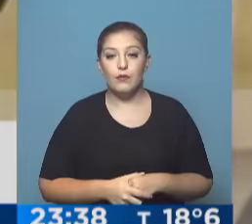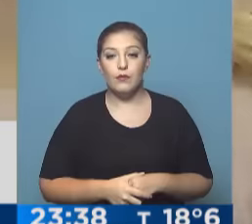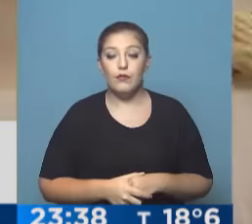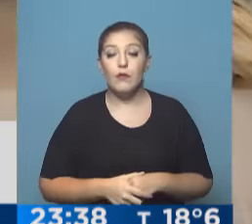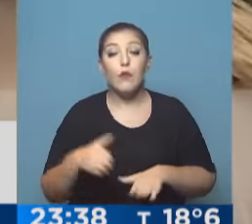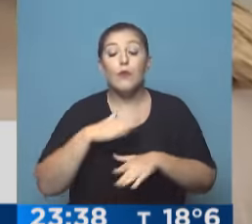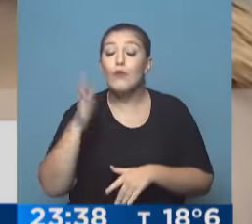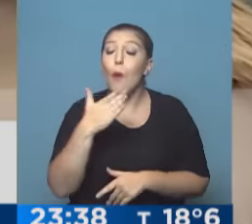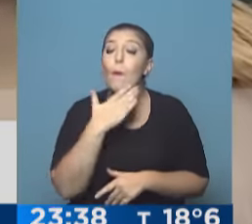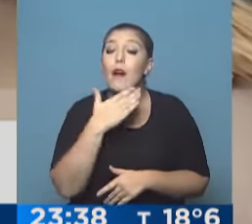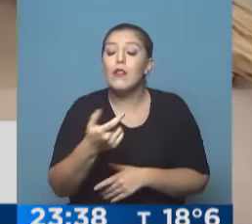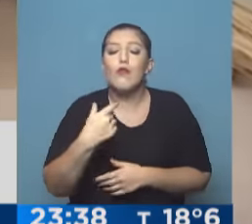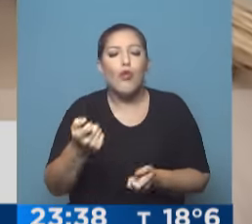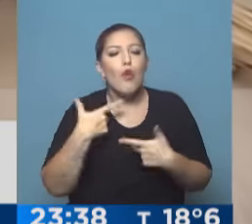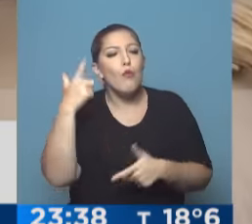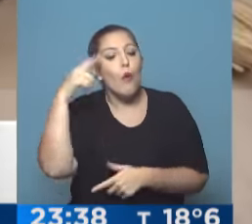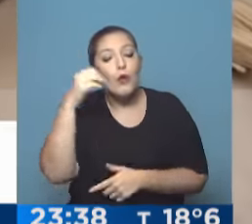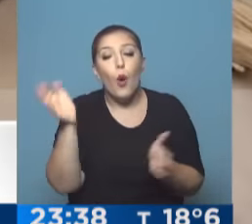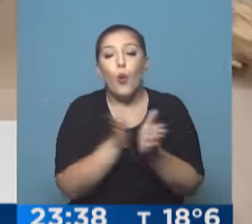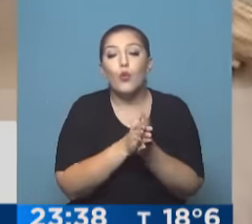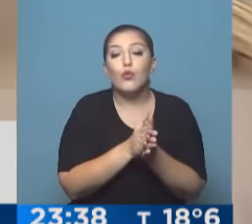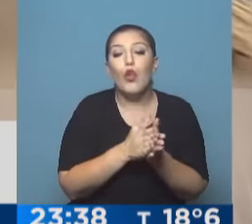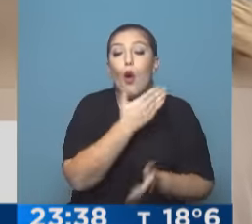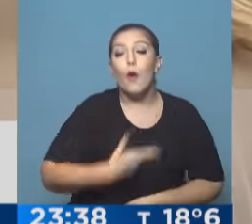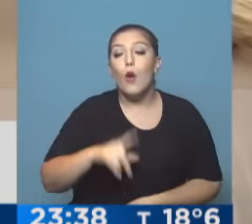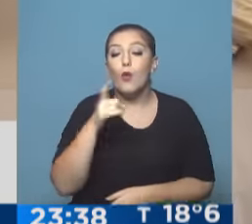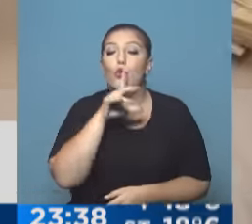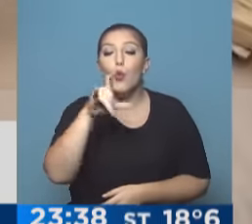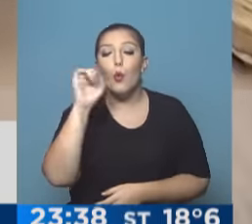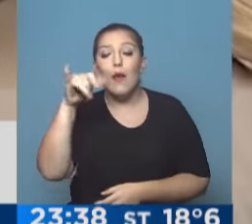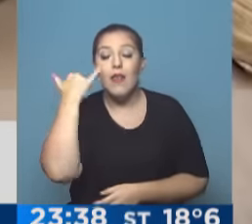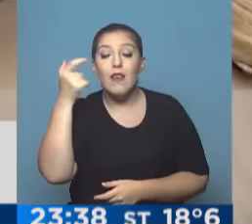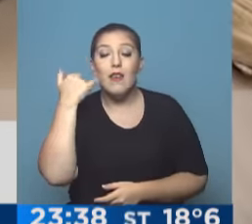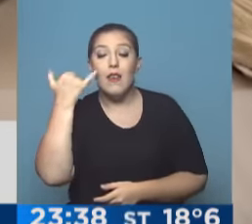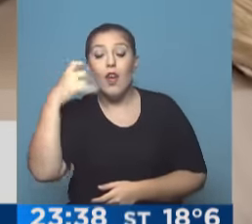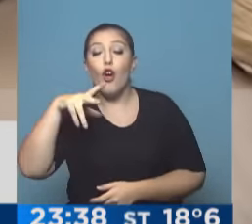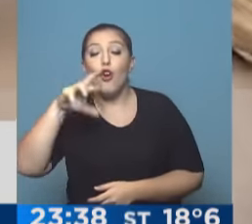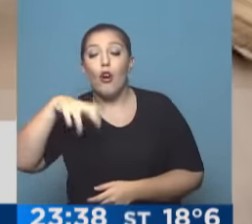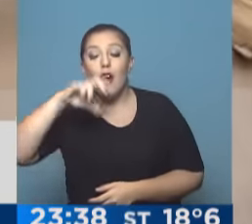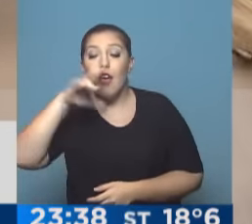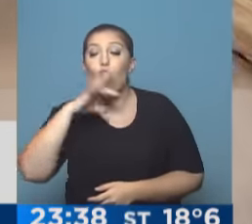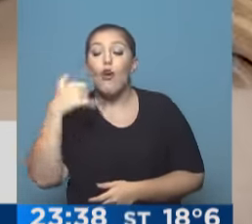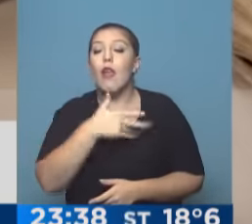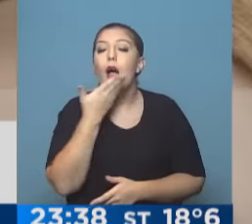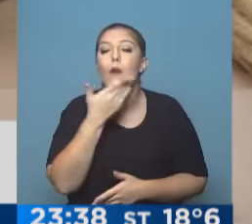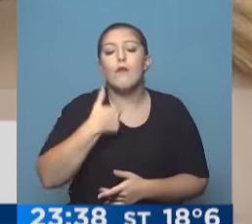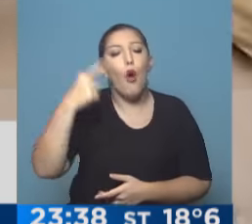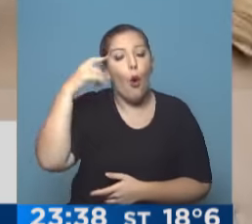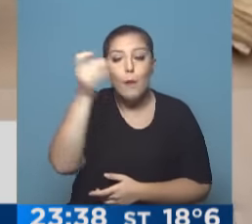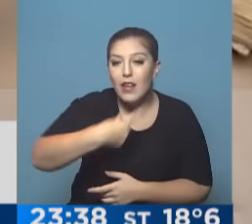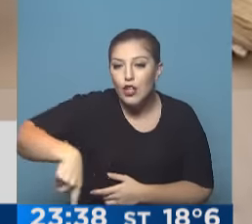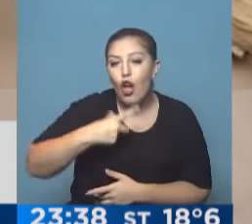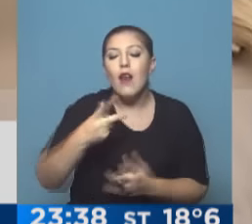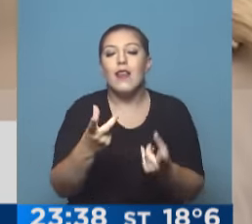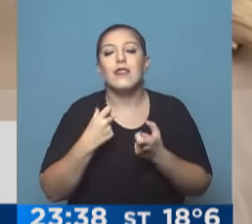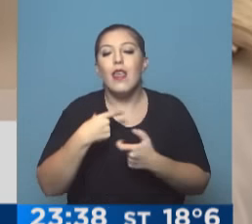momento macri nos dio la oportunidad junto al gobernador urtu y el gobernador Cornejo de expresar bueno nuestras opiniones las